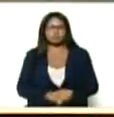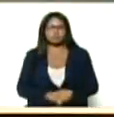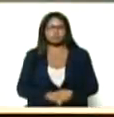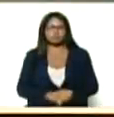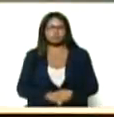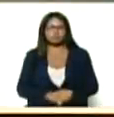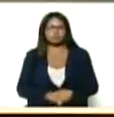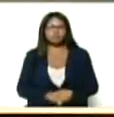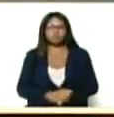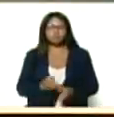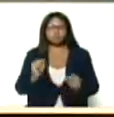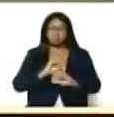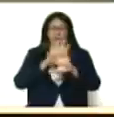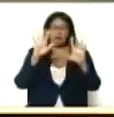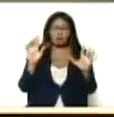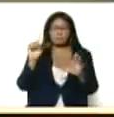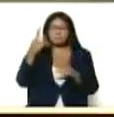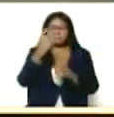Correcto, ¿no?